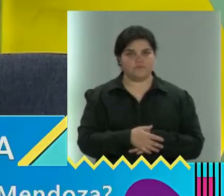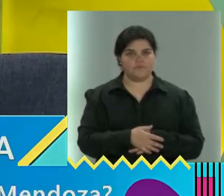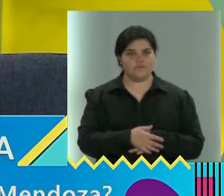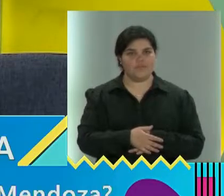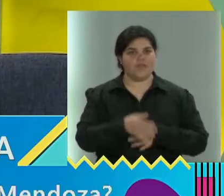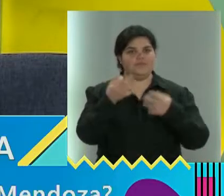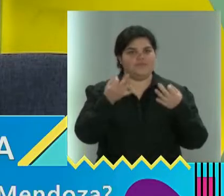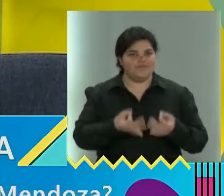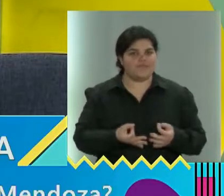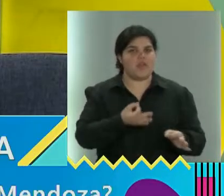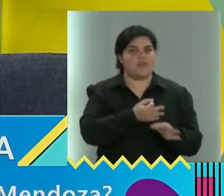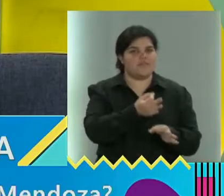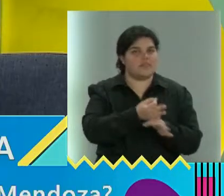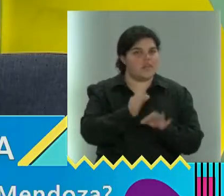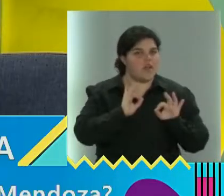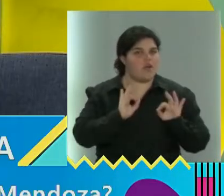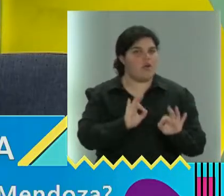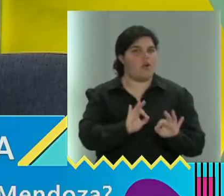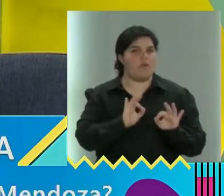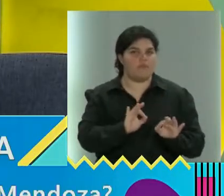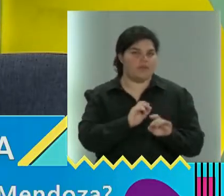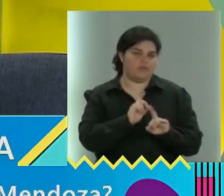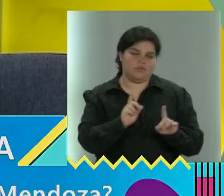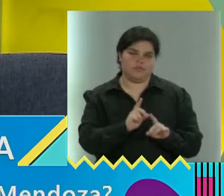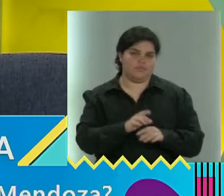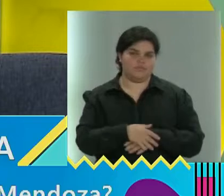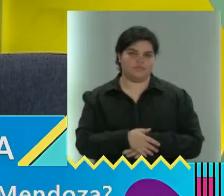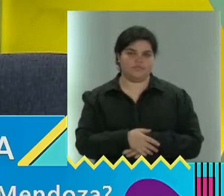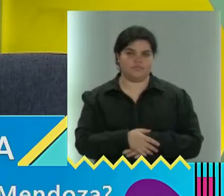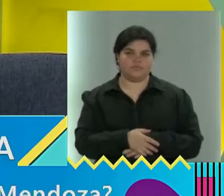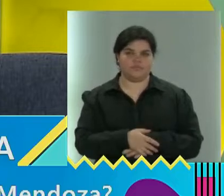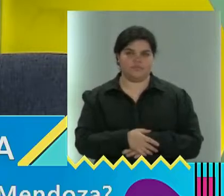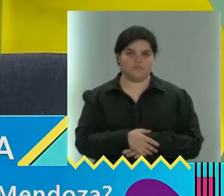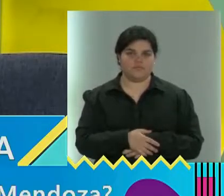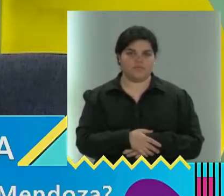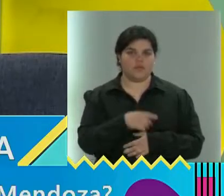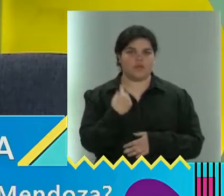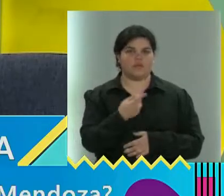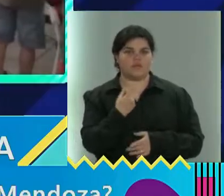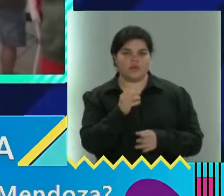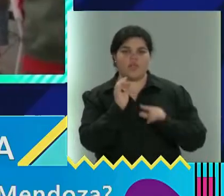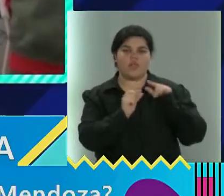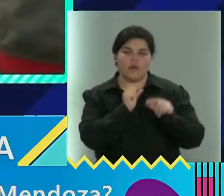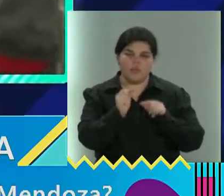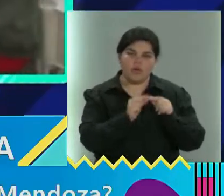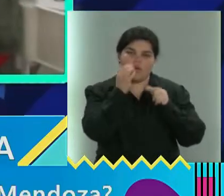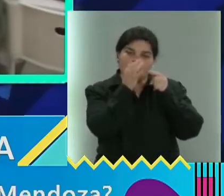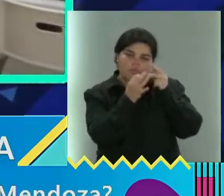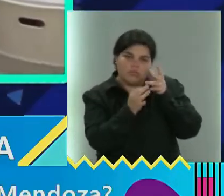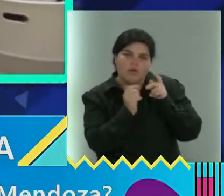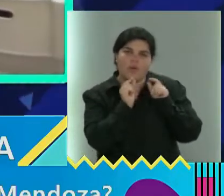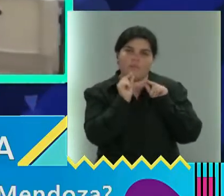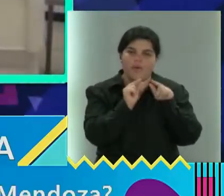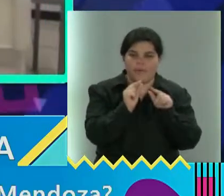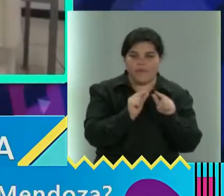preparando cabalmente este tipo de perfiles profesionales. Estamos dando pistas, siguiendo